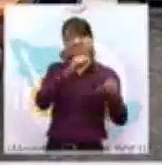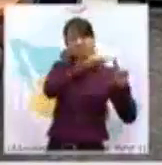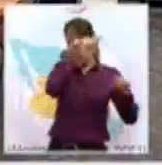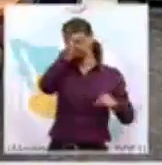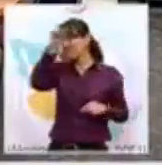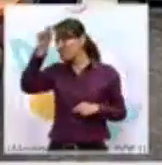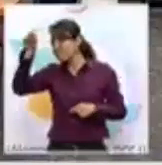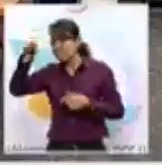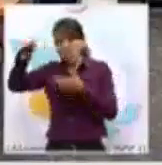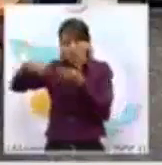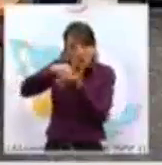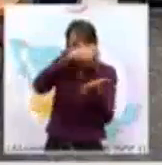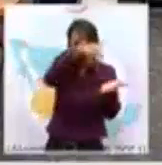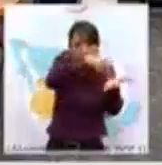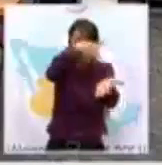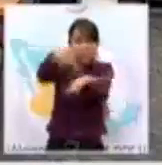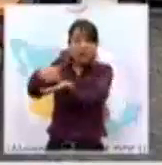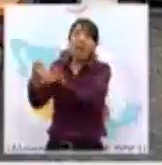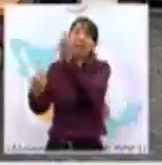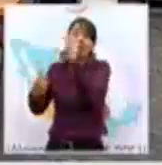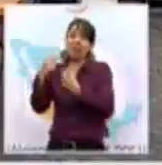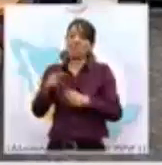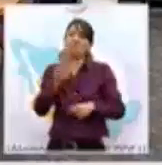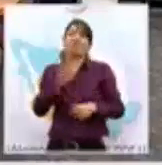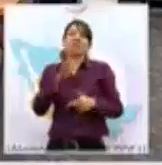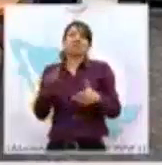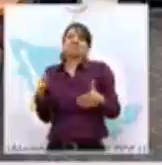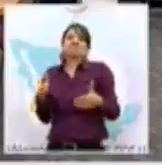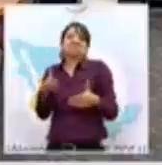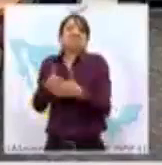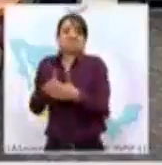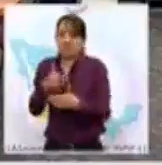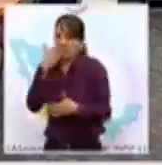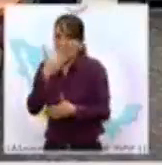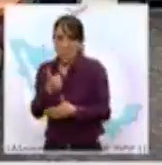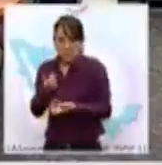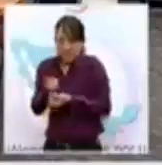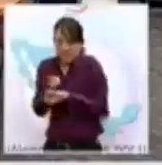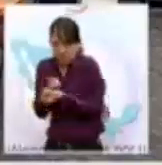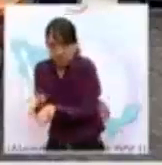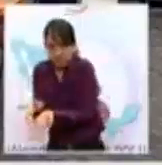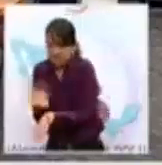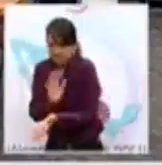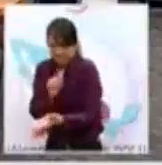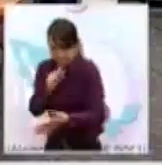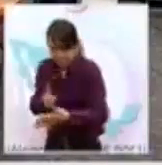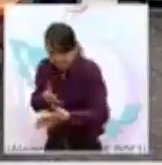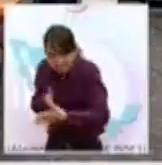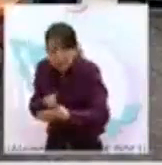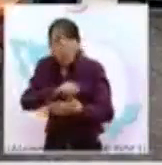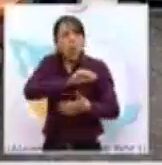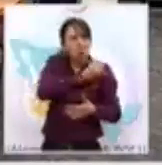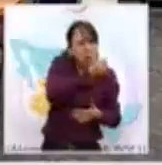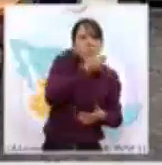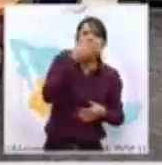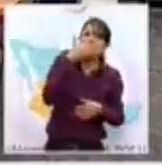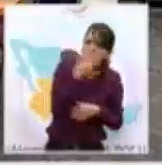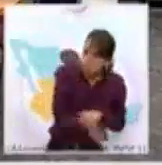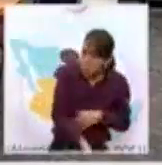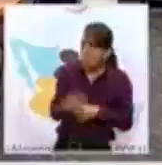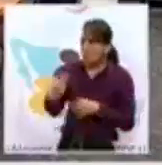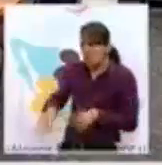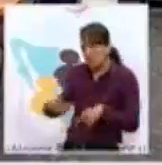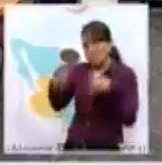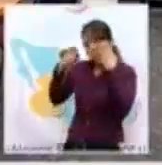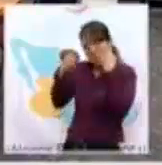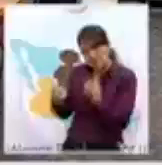imitado en muchas partes y premiado, ¿no?, por sus habilidades, se nos había quedado ahí en términos de que no habíamos podido dar un